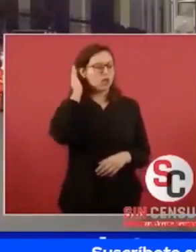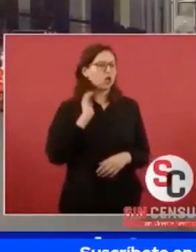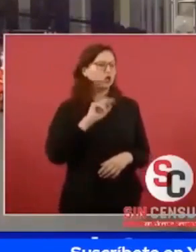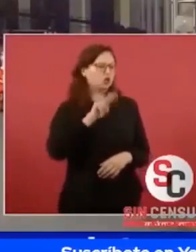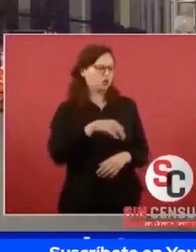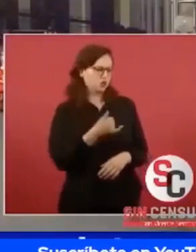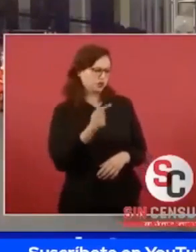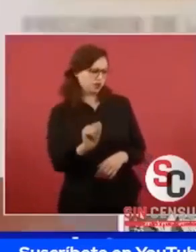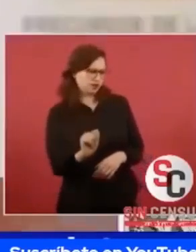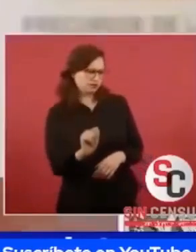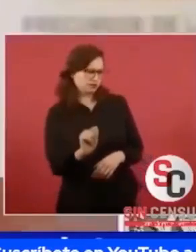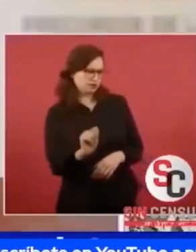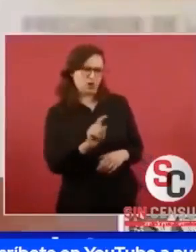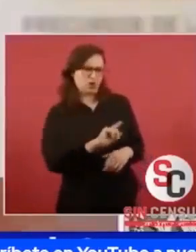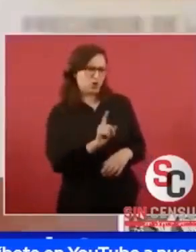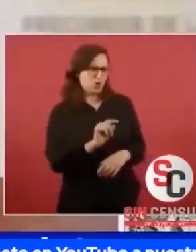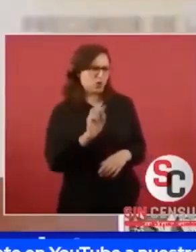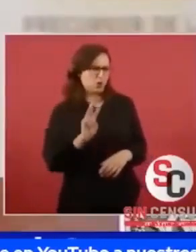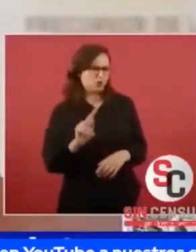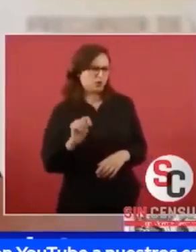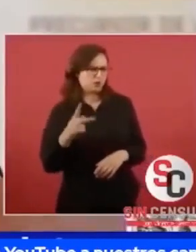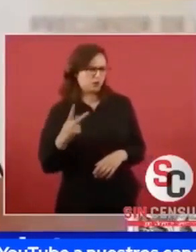name your time